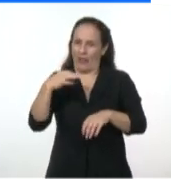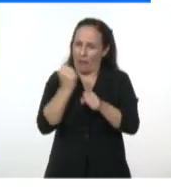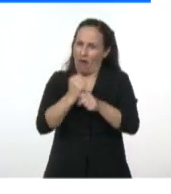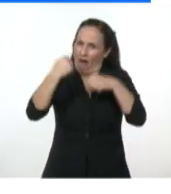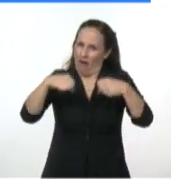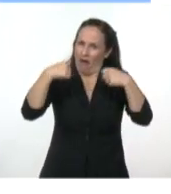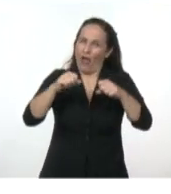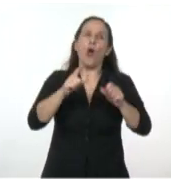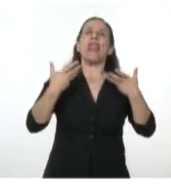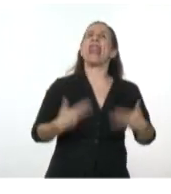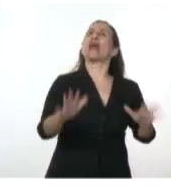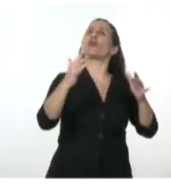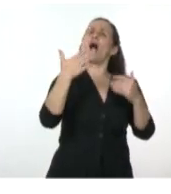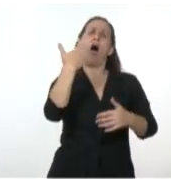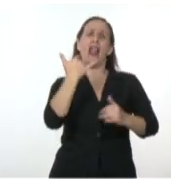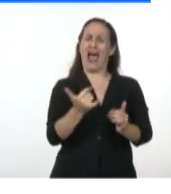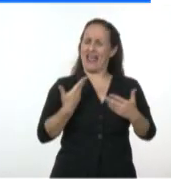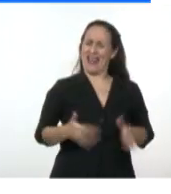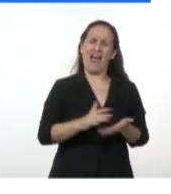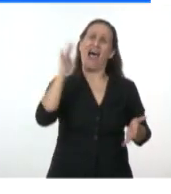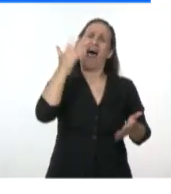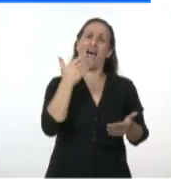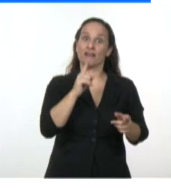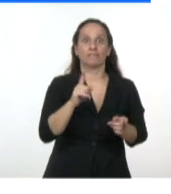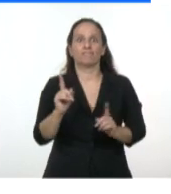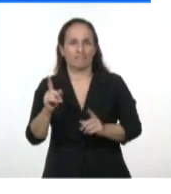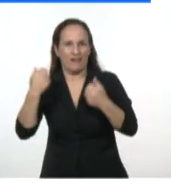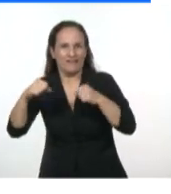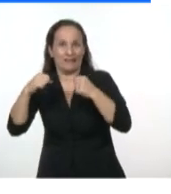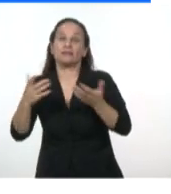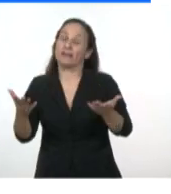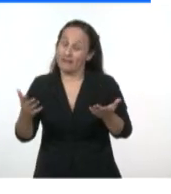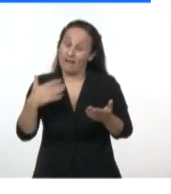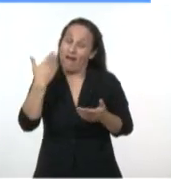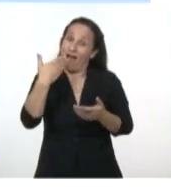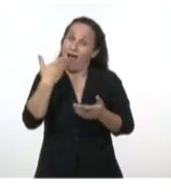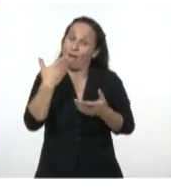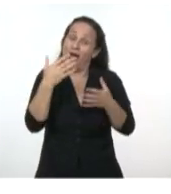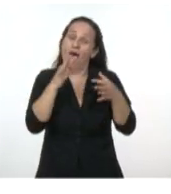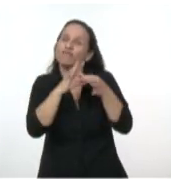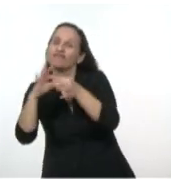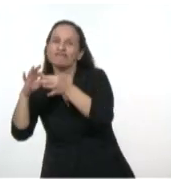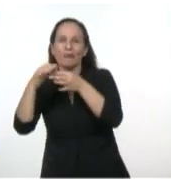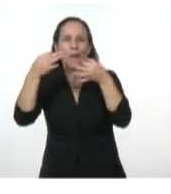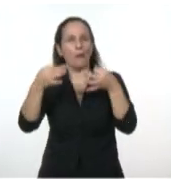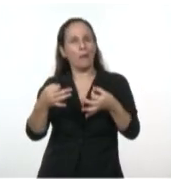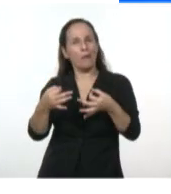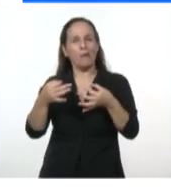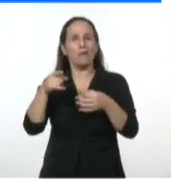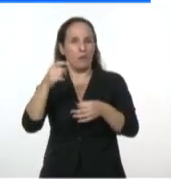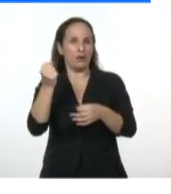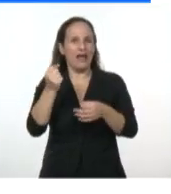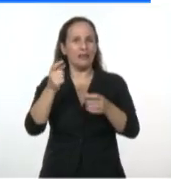los gestos y la fluidez de las palabras son importantes para la oratoria. Pero también la forma en que